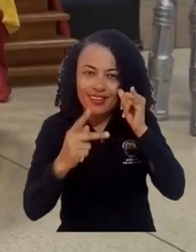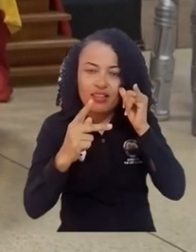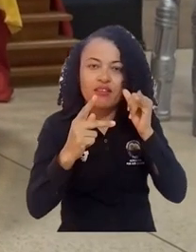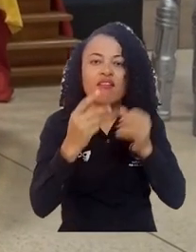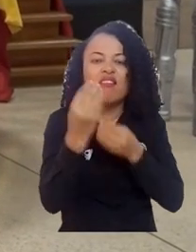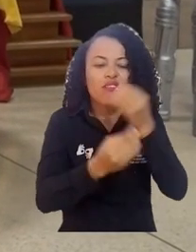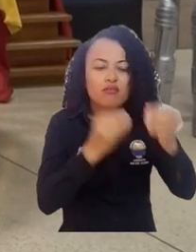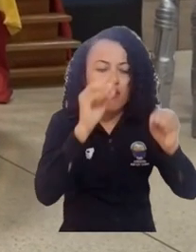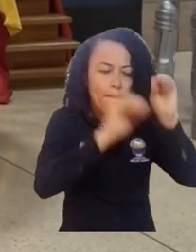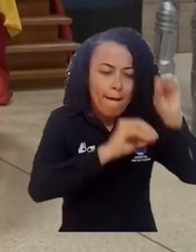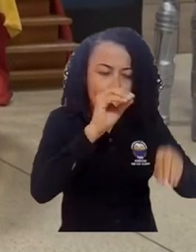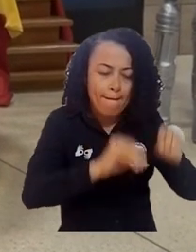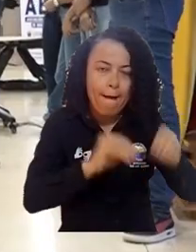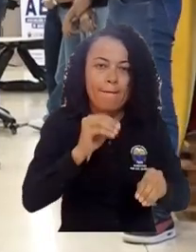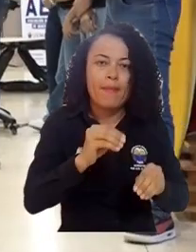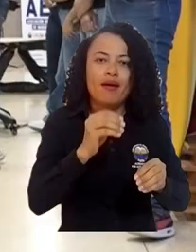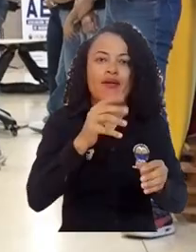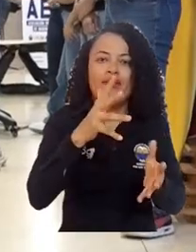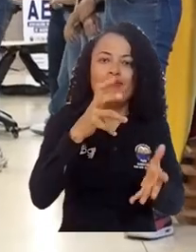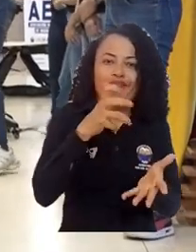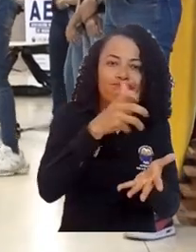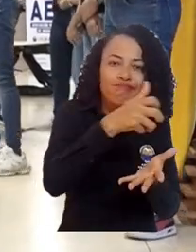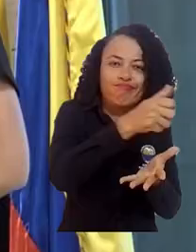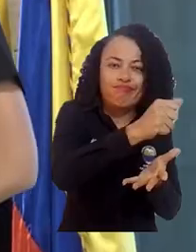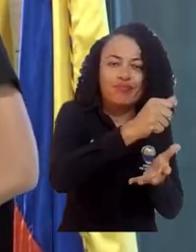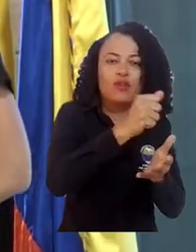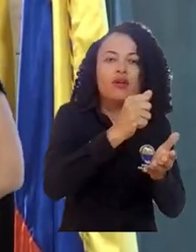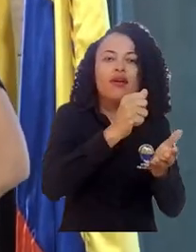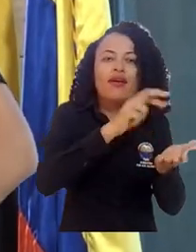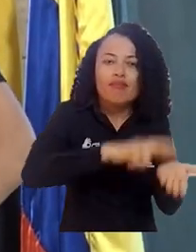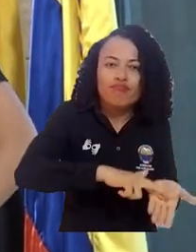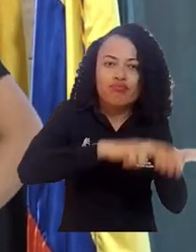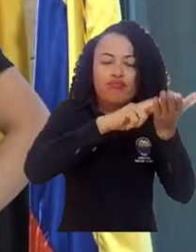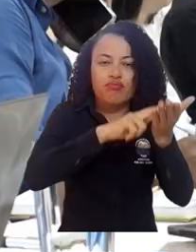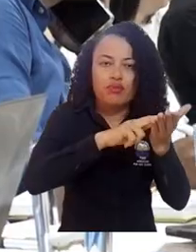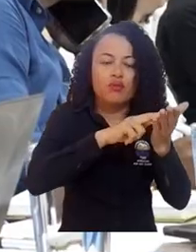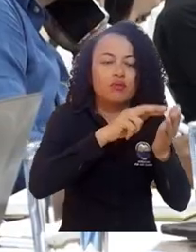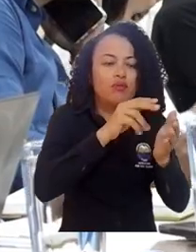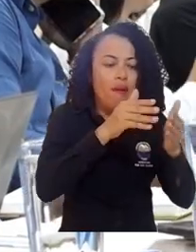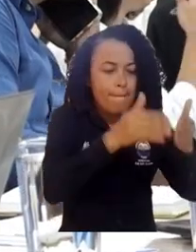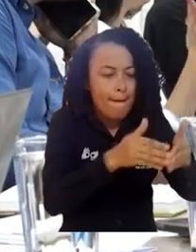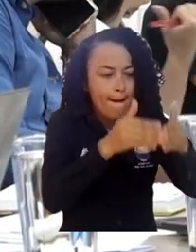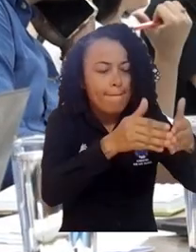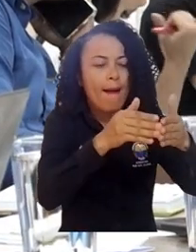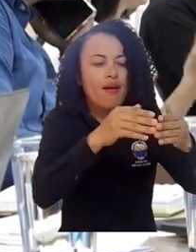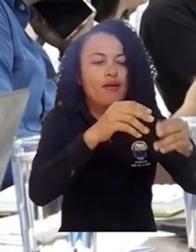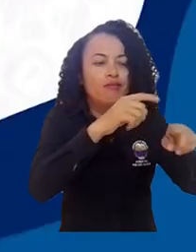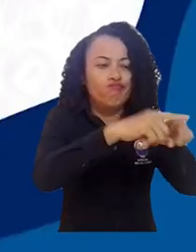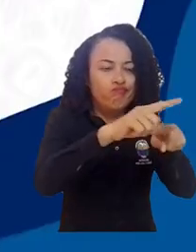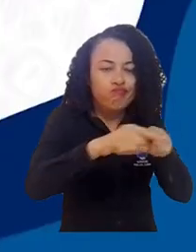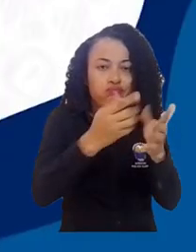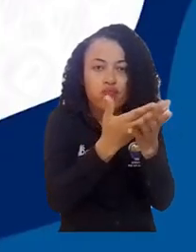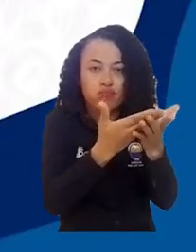con botellas PET recicladas, proyectos integradores presentados en el curso de Introducción a la Ingeniería Civil.